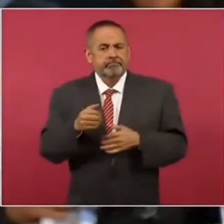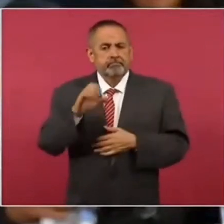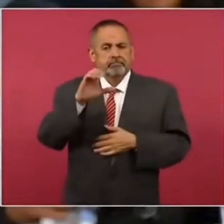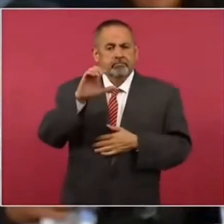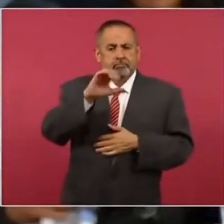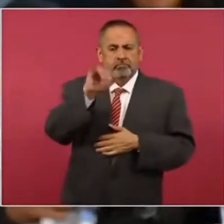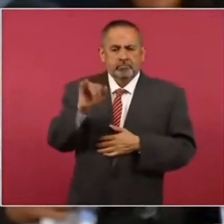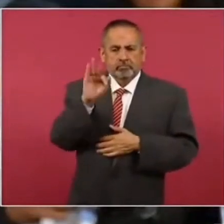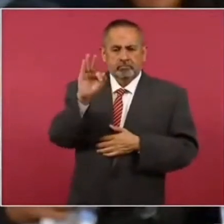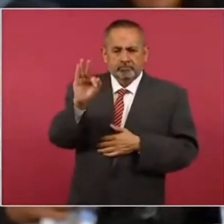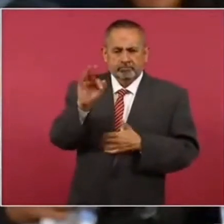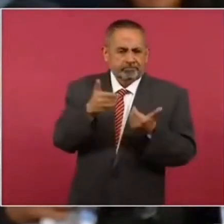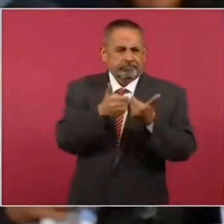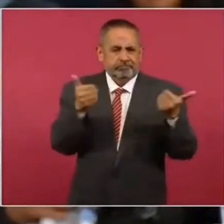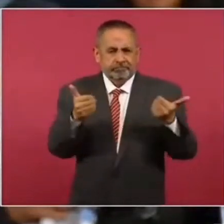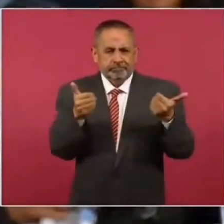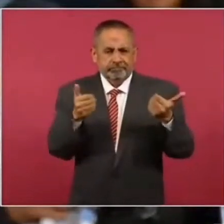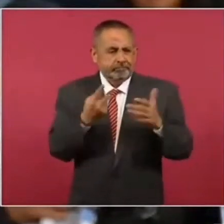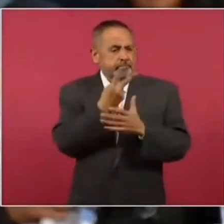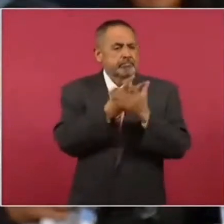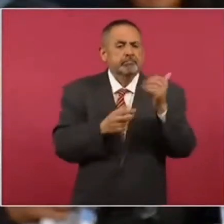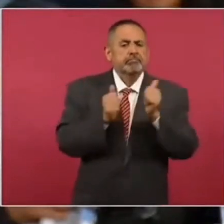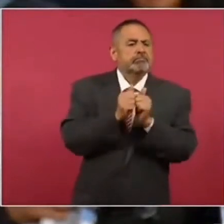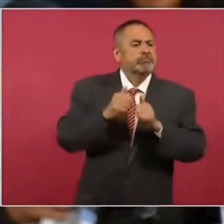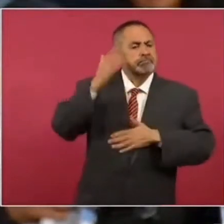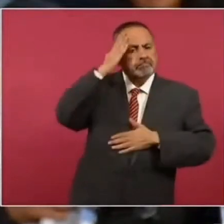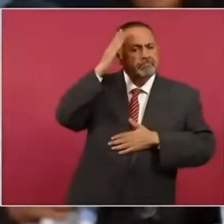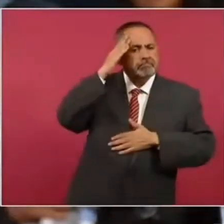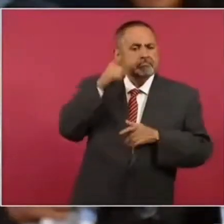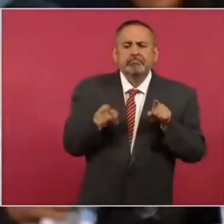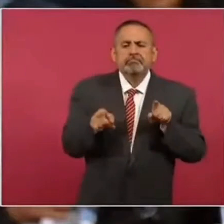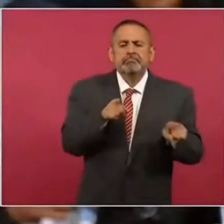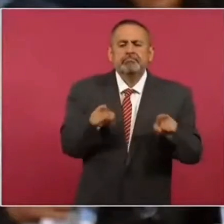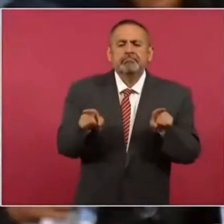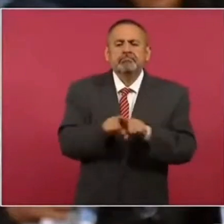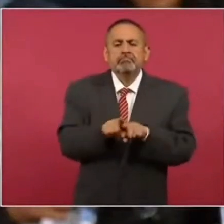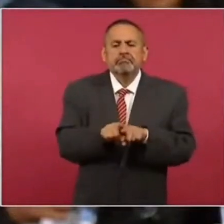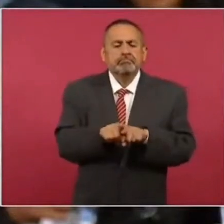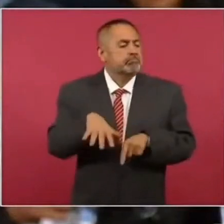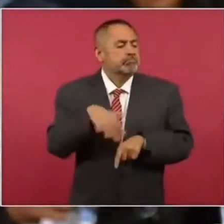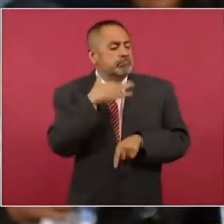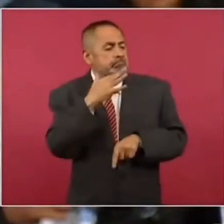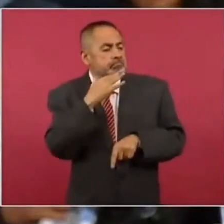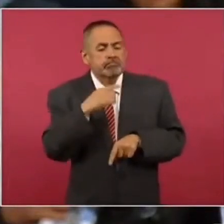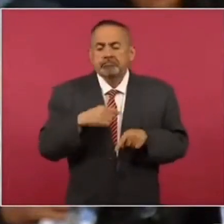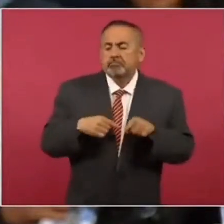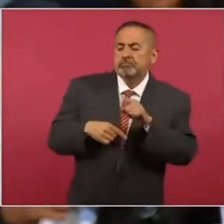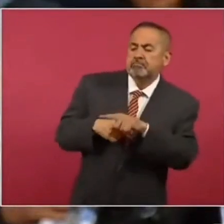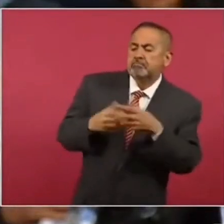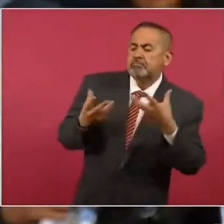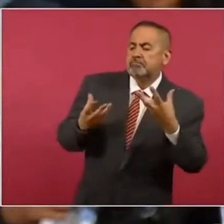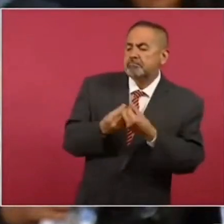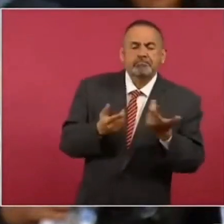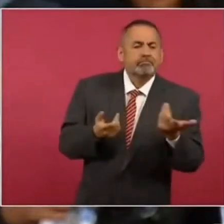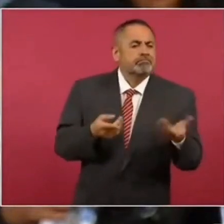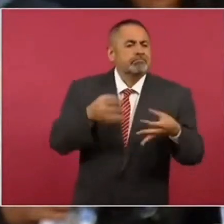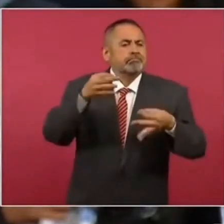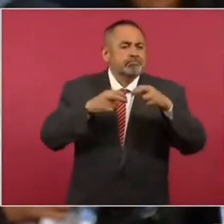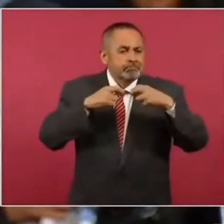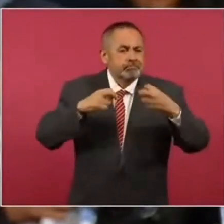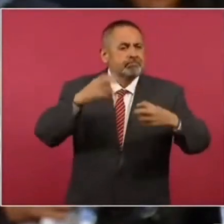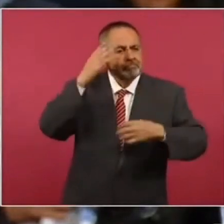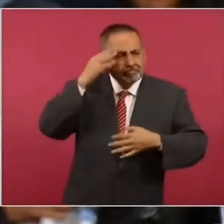Judicatura Federal, porque ellos son juez y parte a la hora de analizar las corruptelas de los jueces, magistrados y